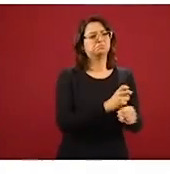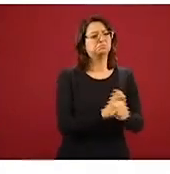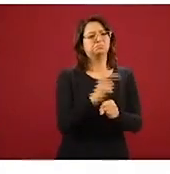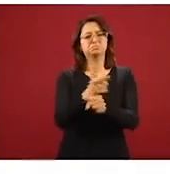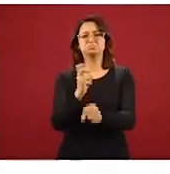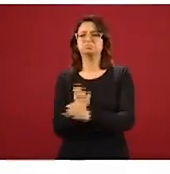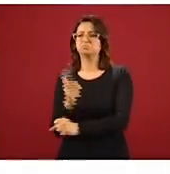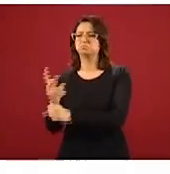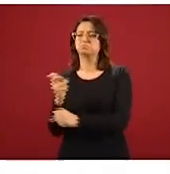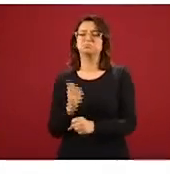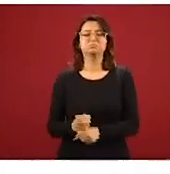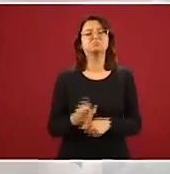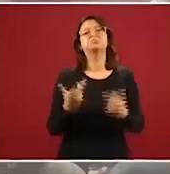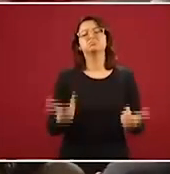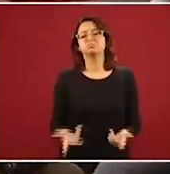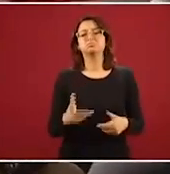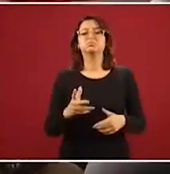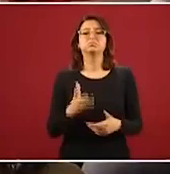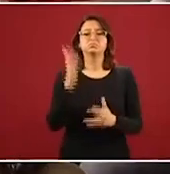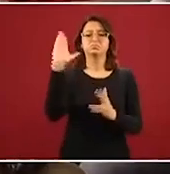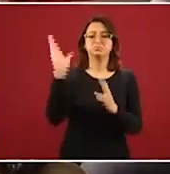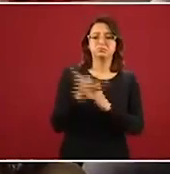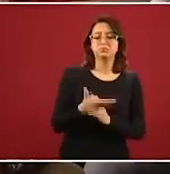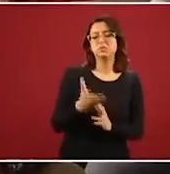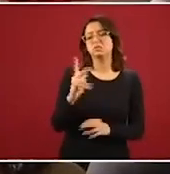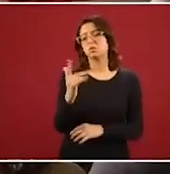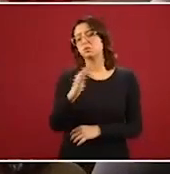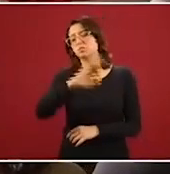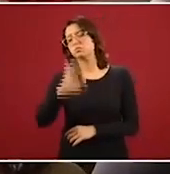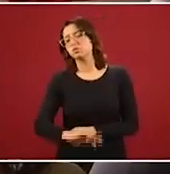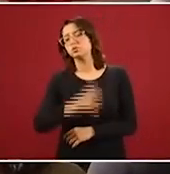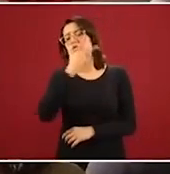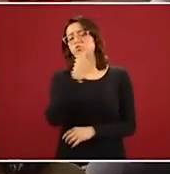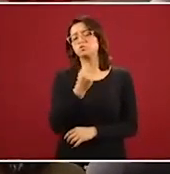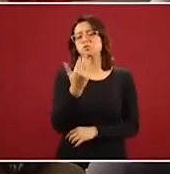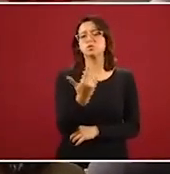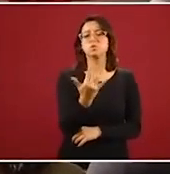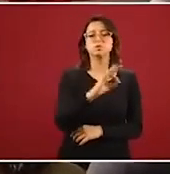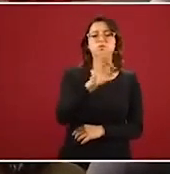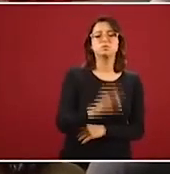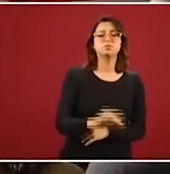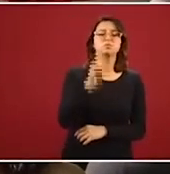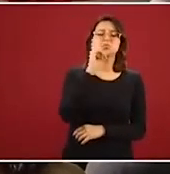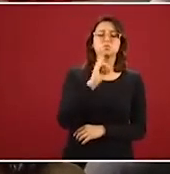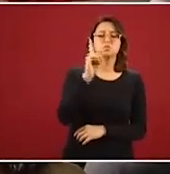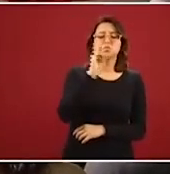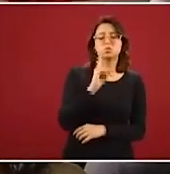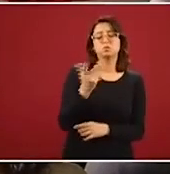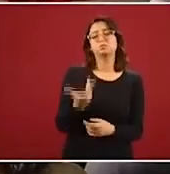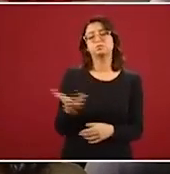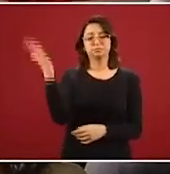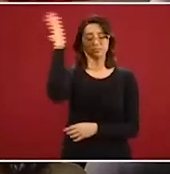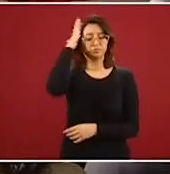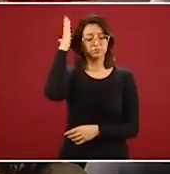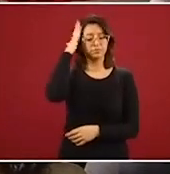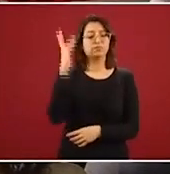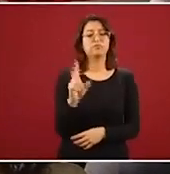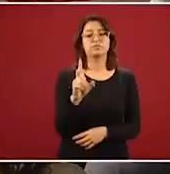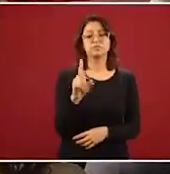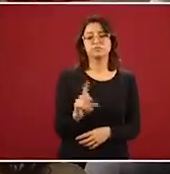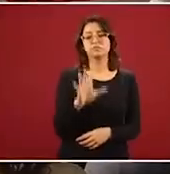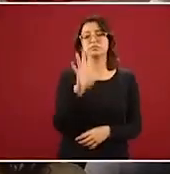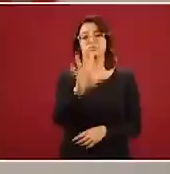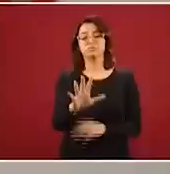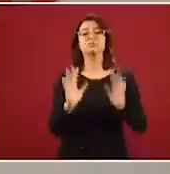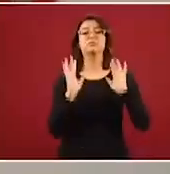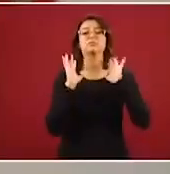y se seleccionaron mitad hombres, mitad mujeres de este grupo de 35 titulares y ya fueron